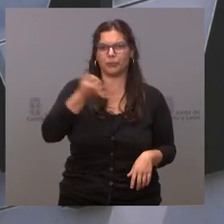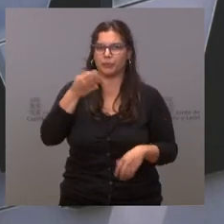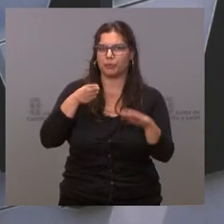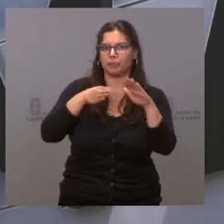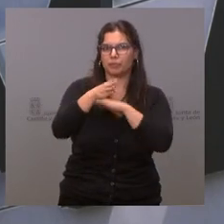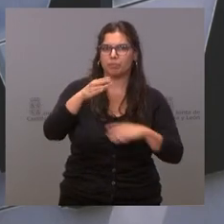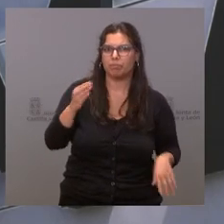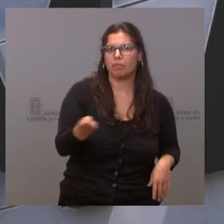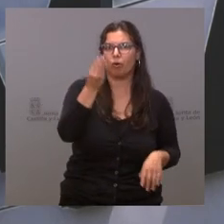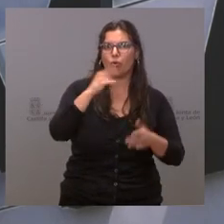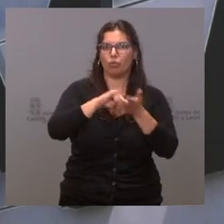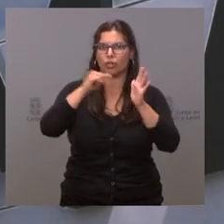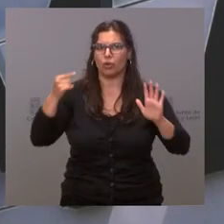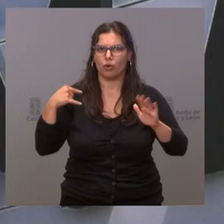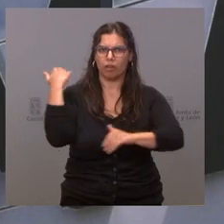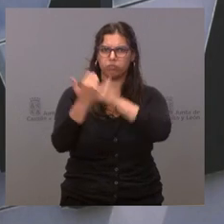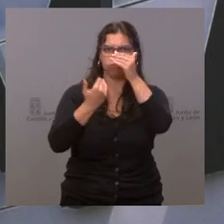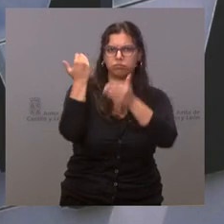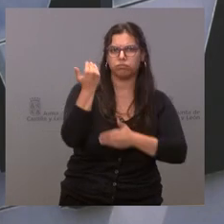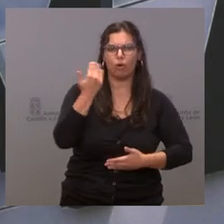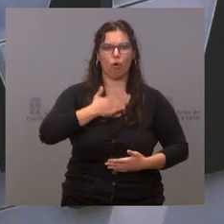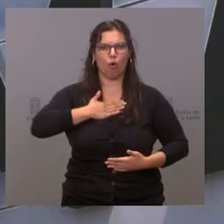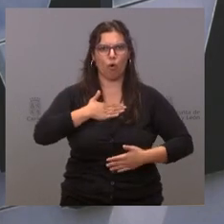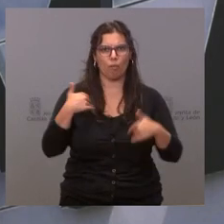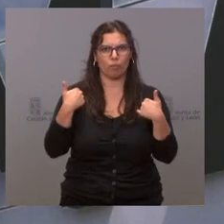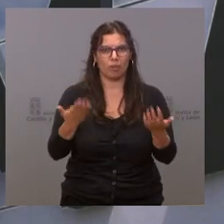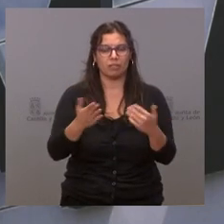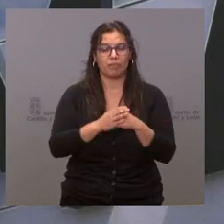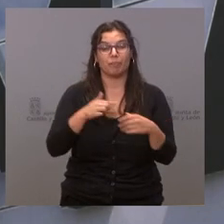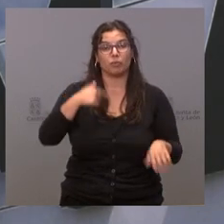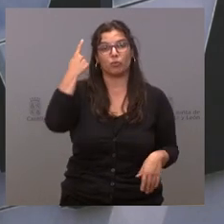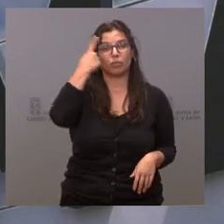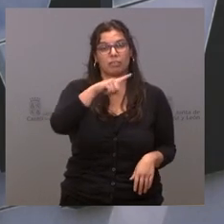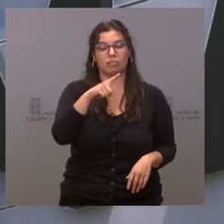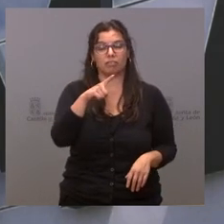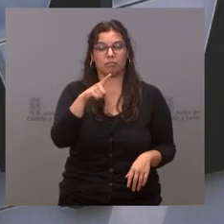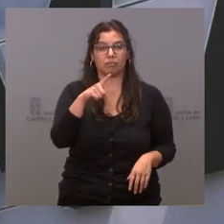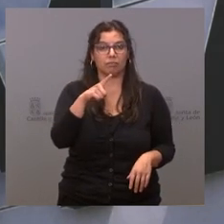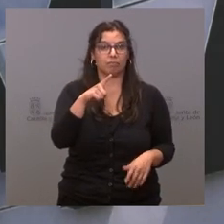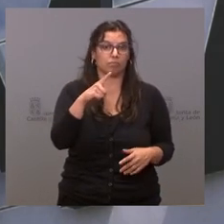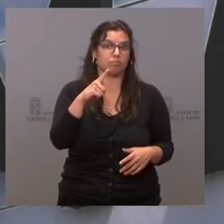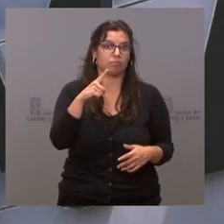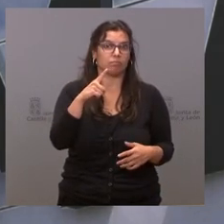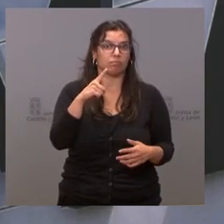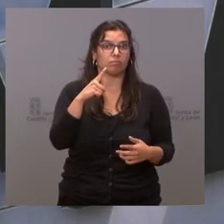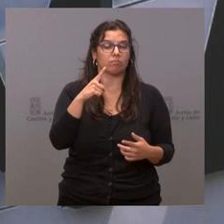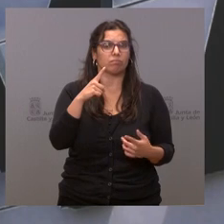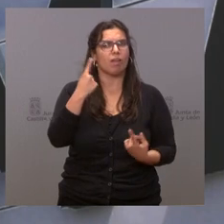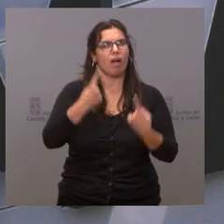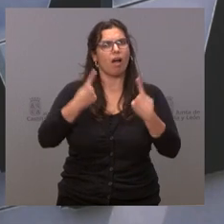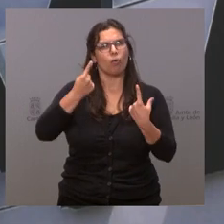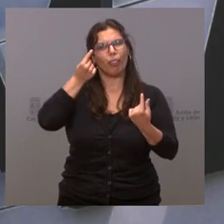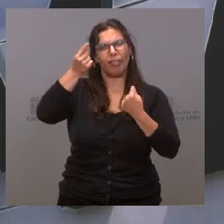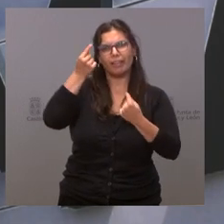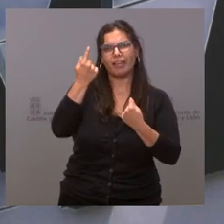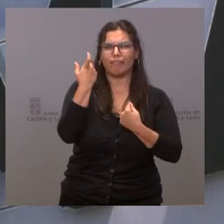en tecnología en confort sé qué hay todavía pequeños detalles que corregir